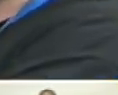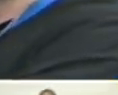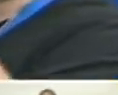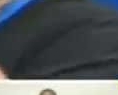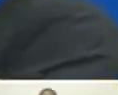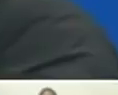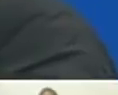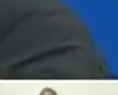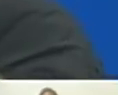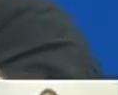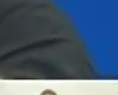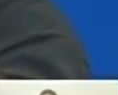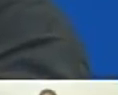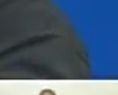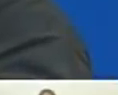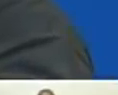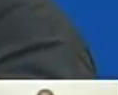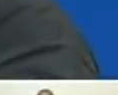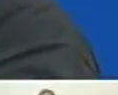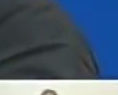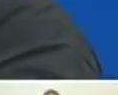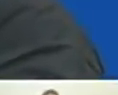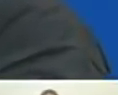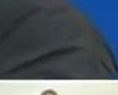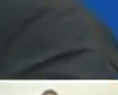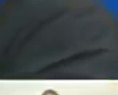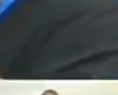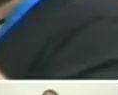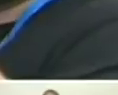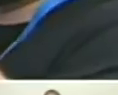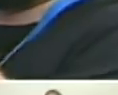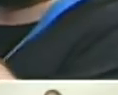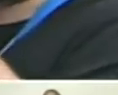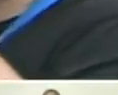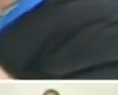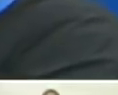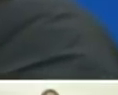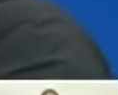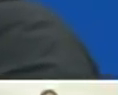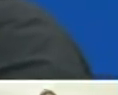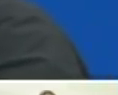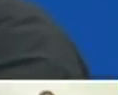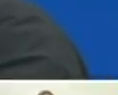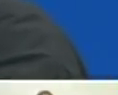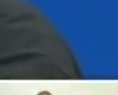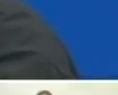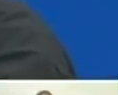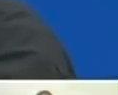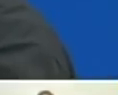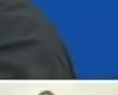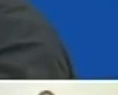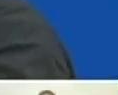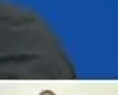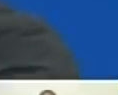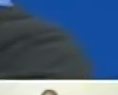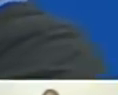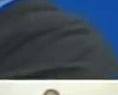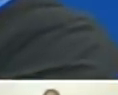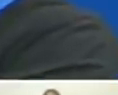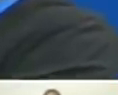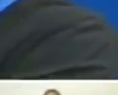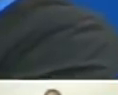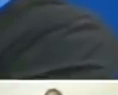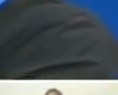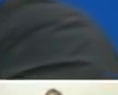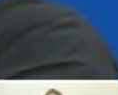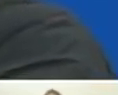odio que brota desde el podio del que habla demasiado pero no nombra el petróleo. Un periodista hablando, llorando,